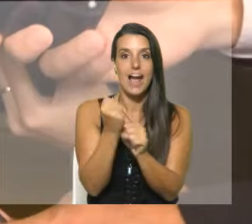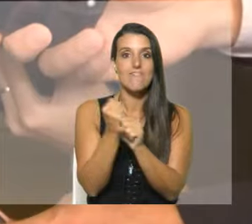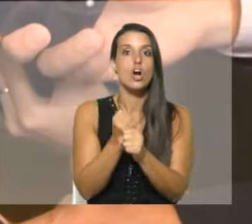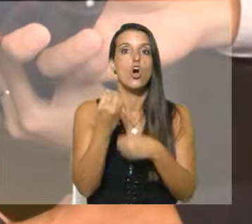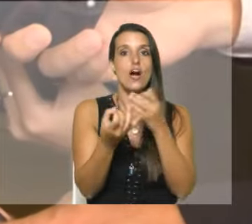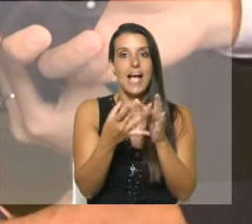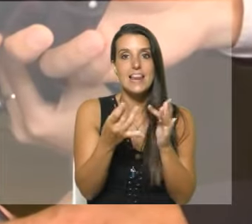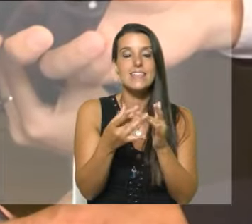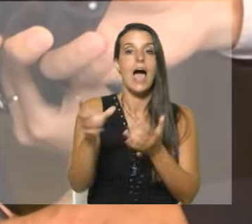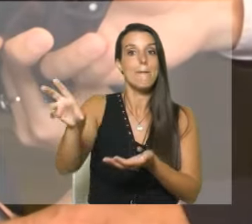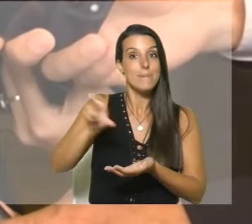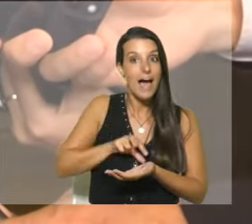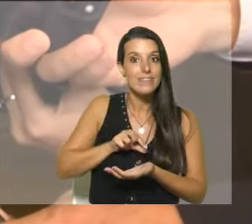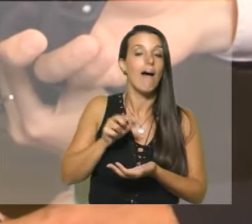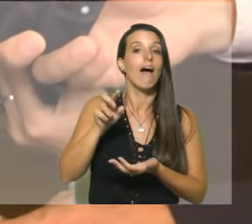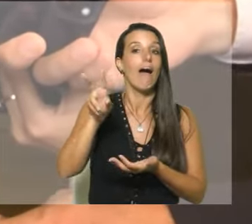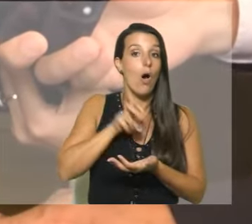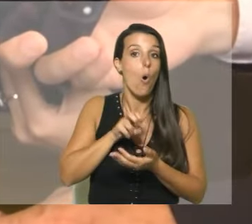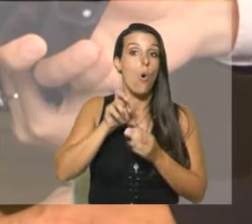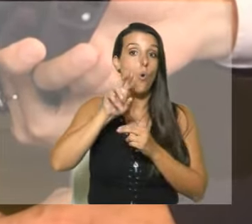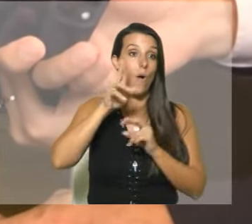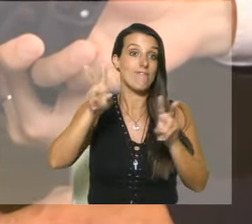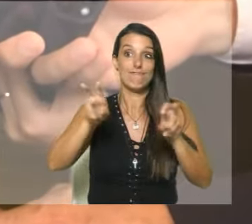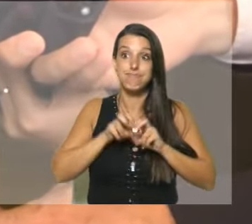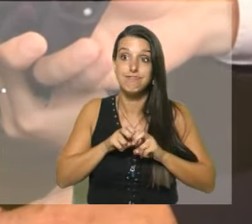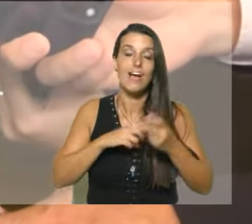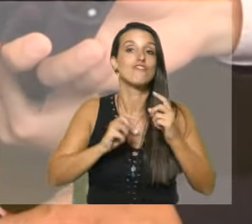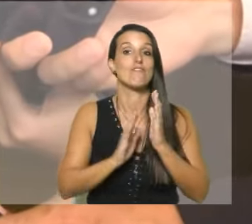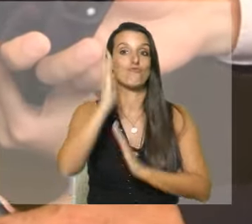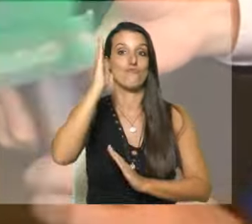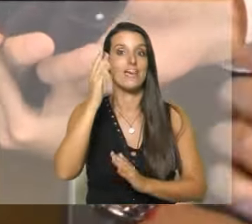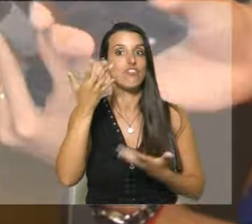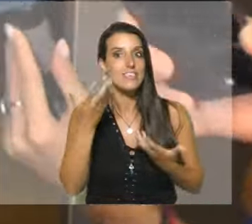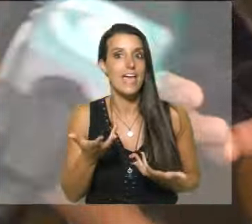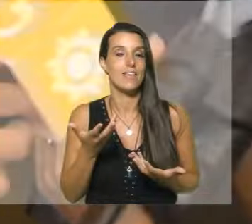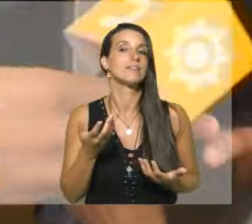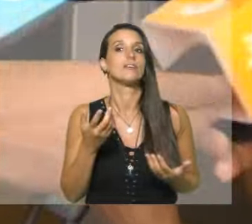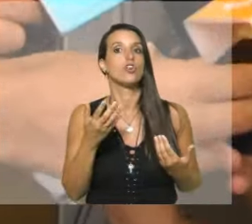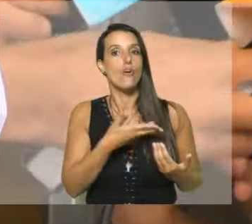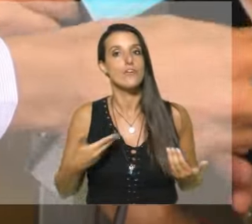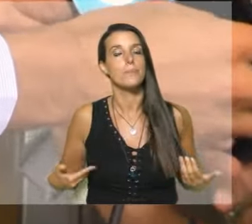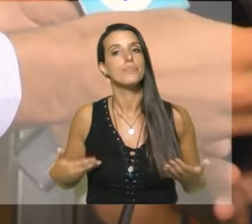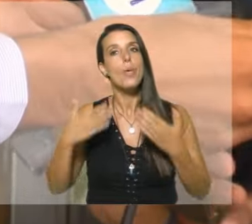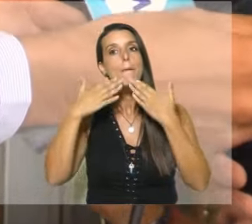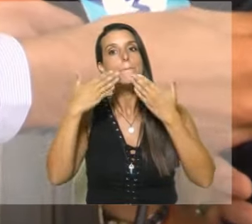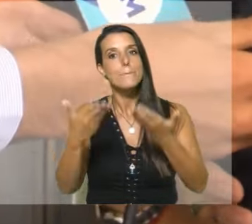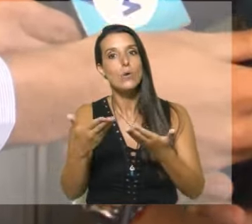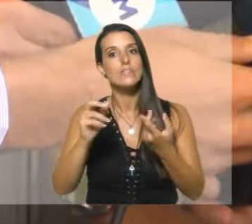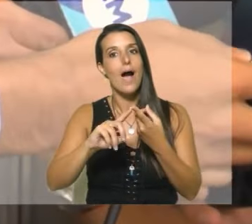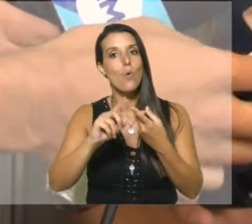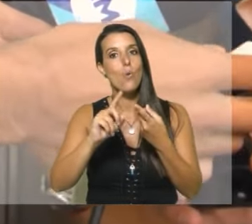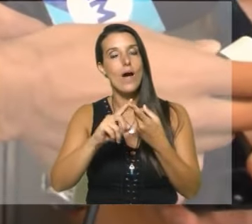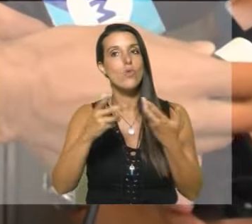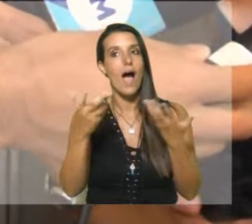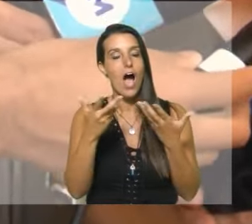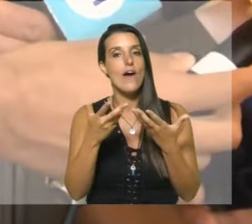gente, generan ingresos, generan oportunidades de crecimiento. Y es lo que estamos buscando desde que llegamos al gobierno. Al ser un tratado regional